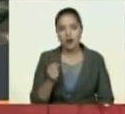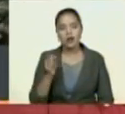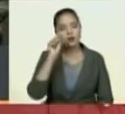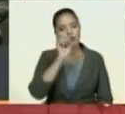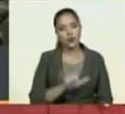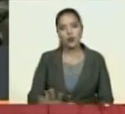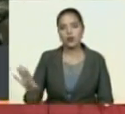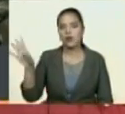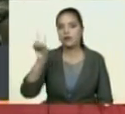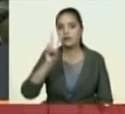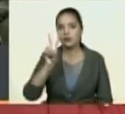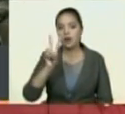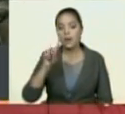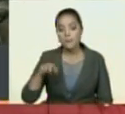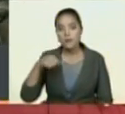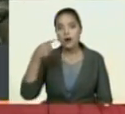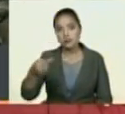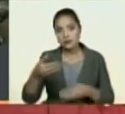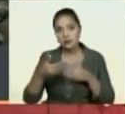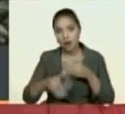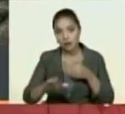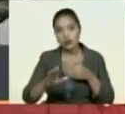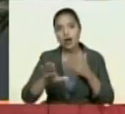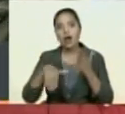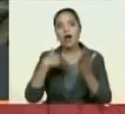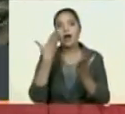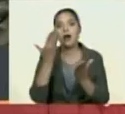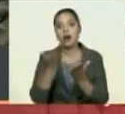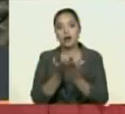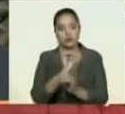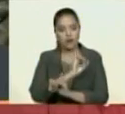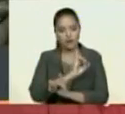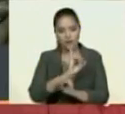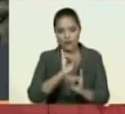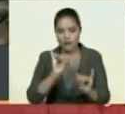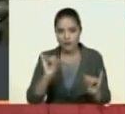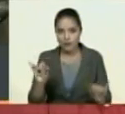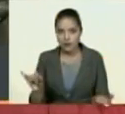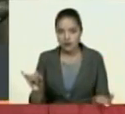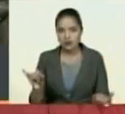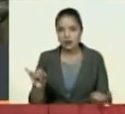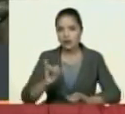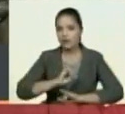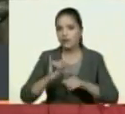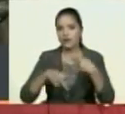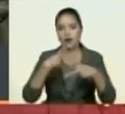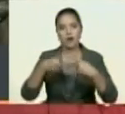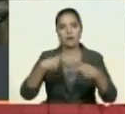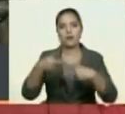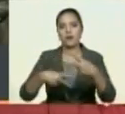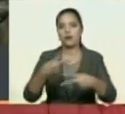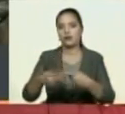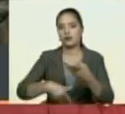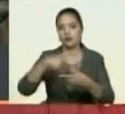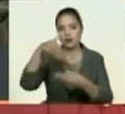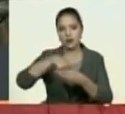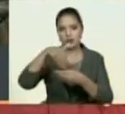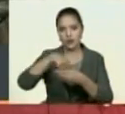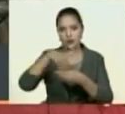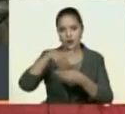territorio nacional a partir de mañana hasta que termine el proceso